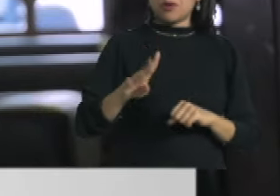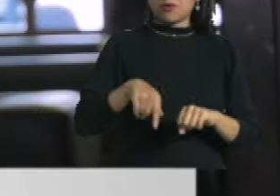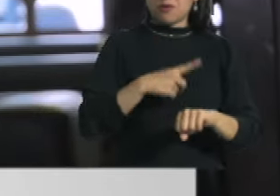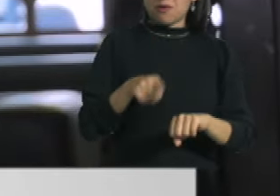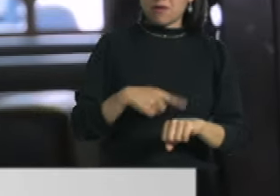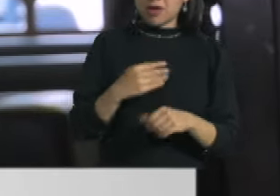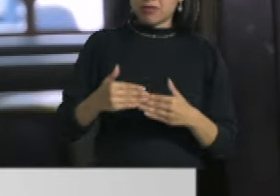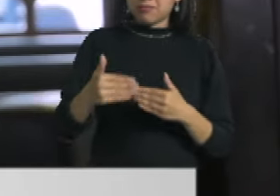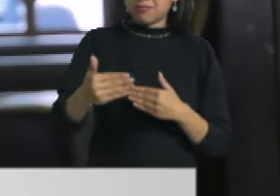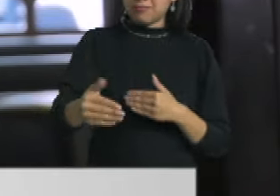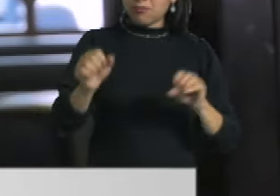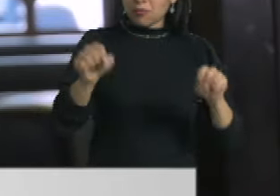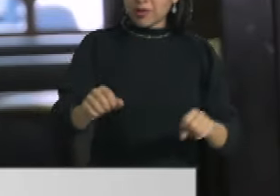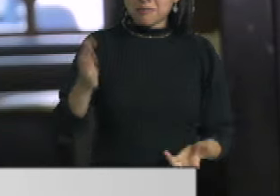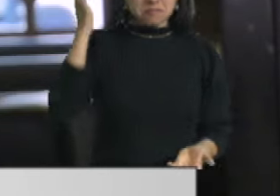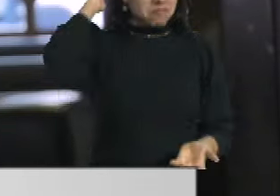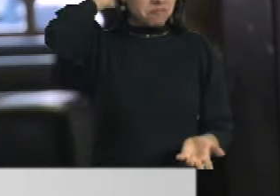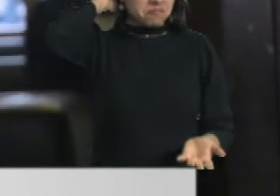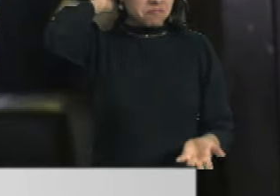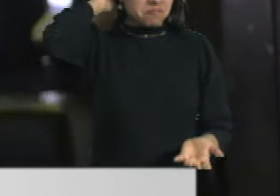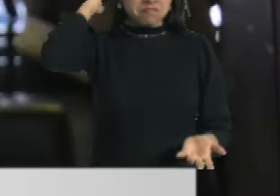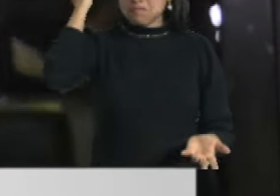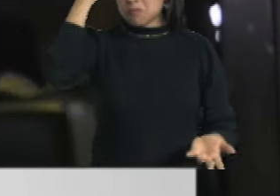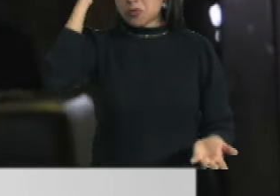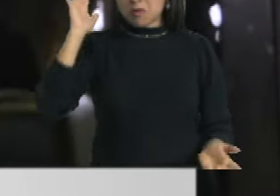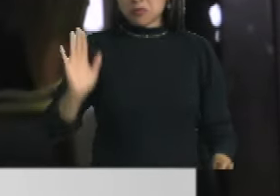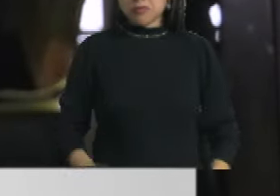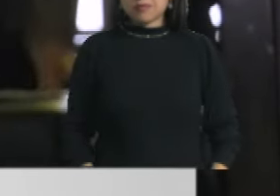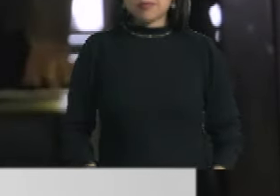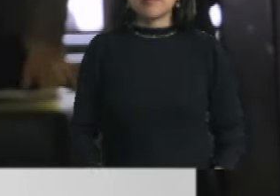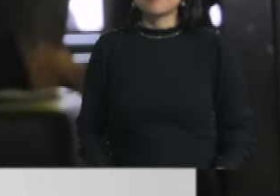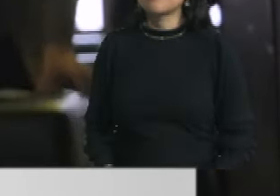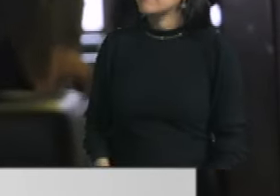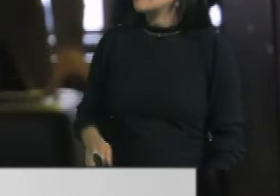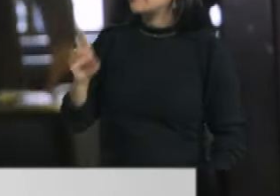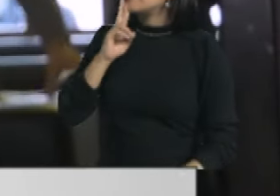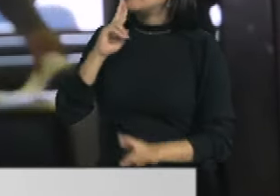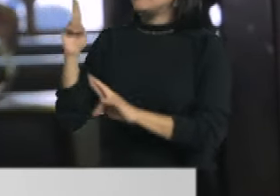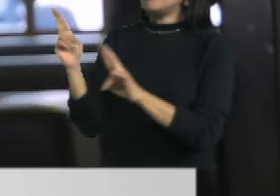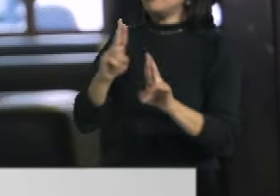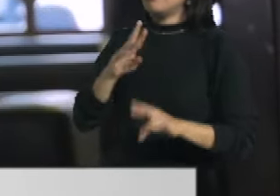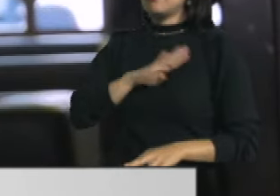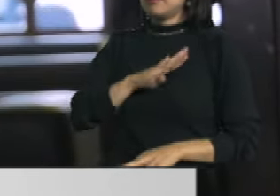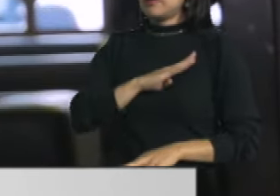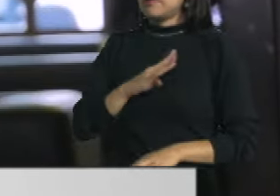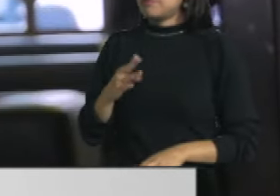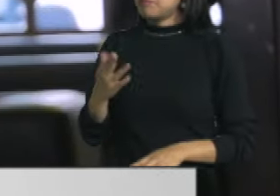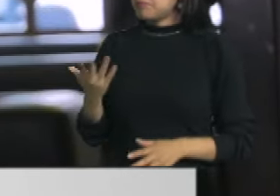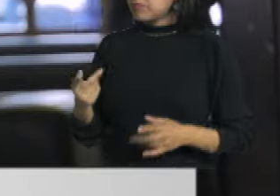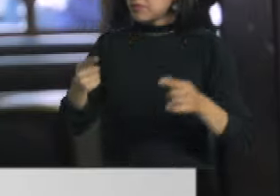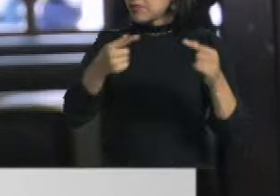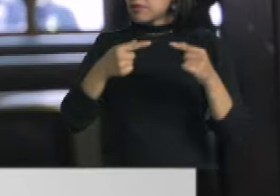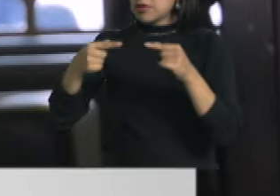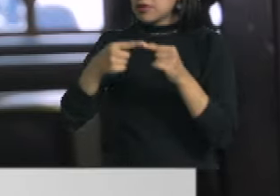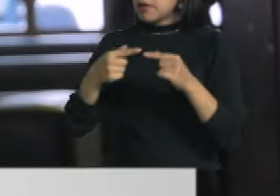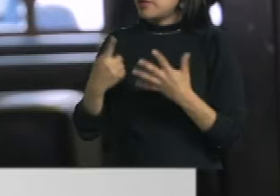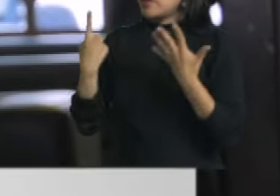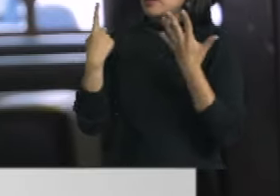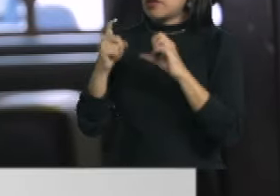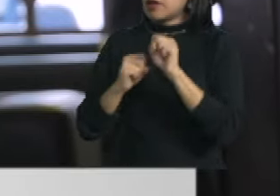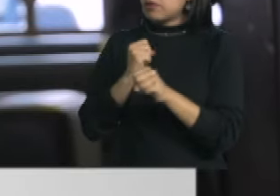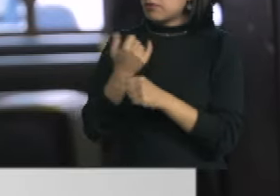avance que requiere la ciudad. Precisamente, y ya para finalizar muy rápido, ¿cuál fue esa respuesta de la administración distrital? Porque pues no vemos ningún avance cuando ya van 6 años de ese